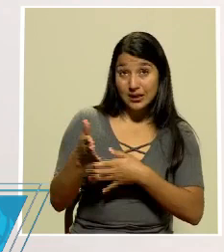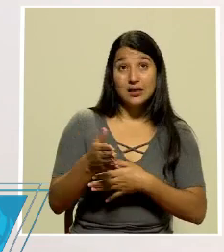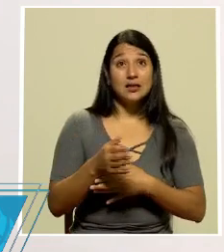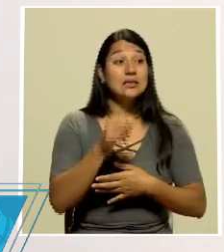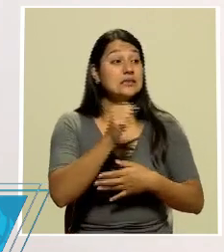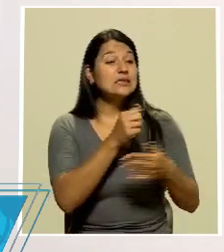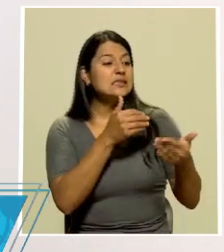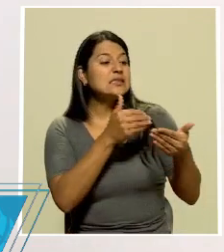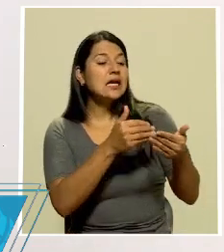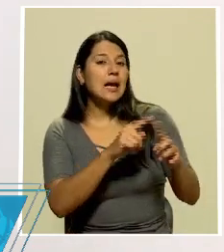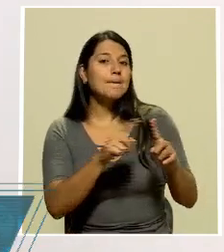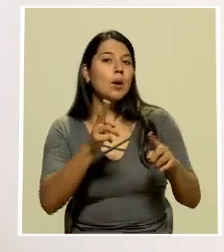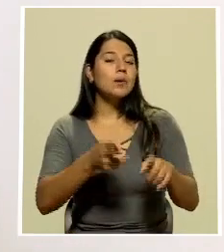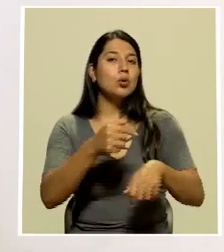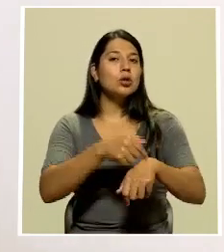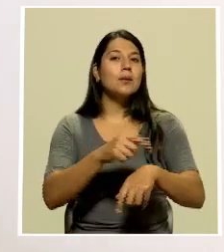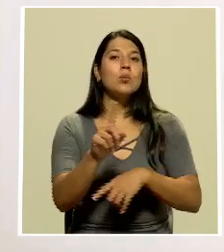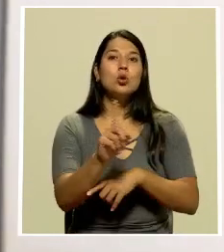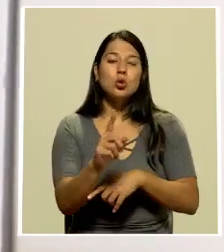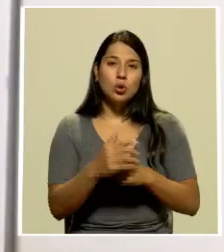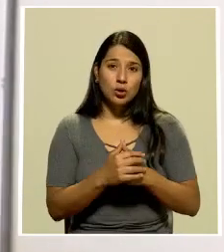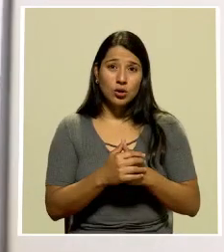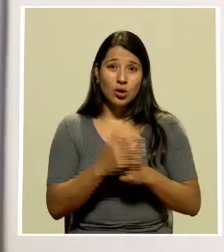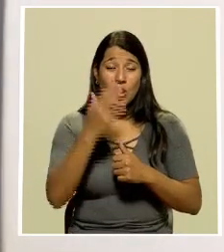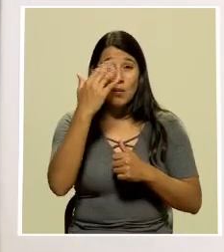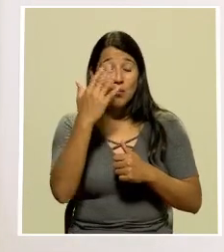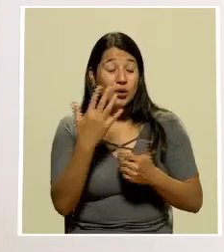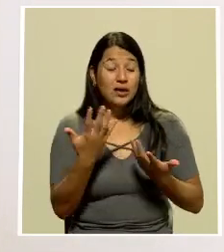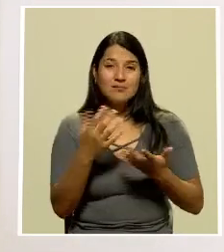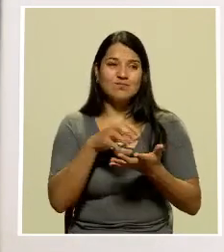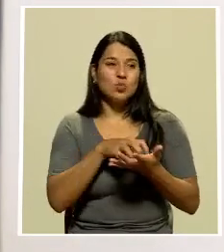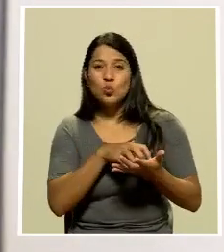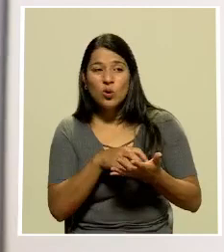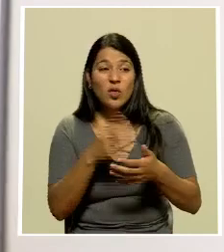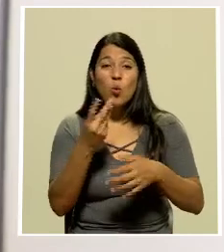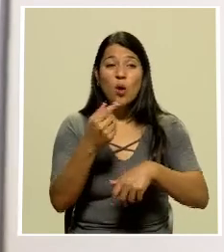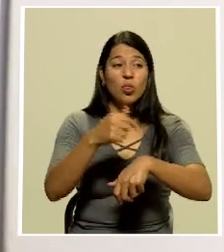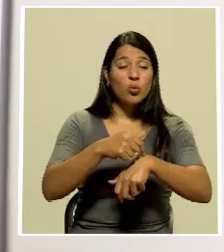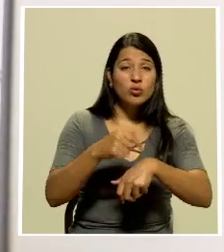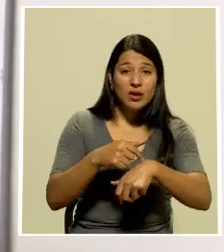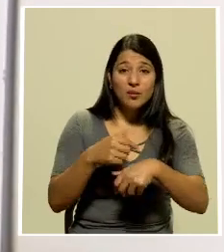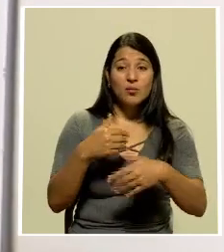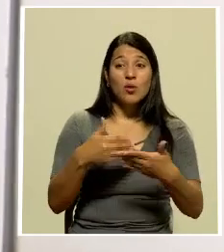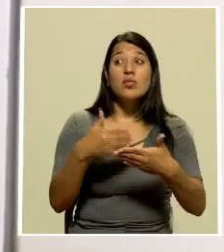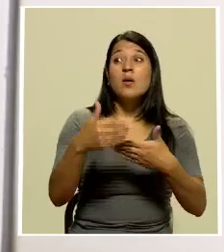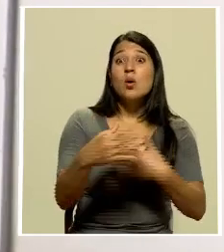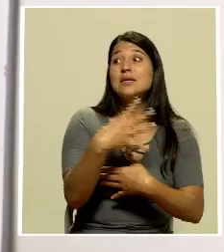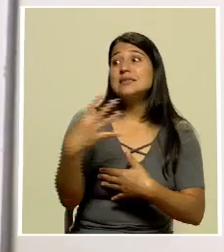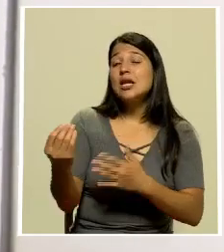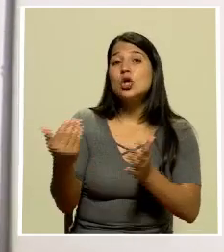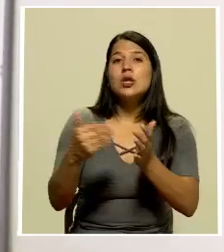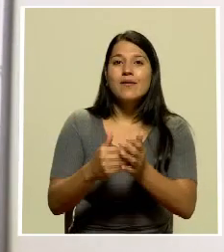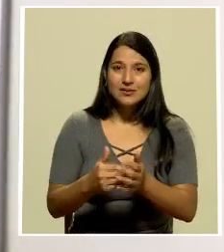Estamos cerca y a la vez no, porque es una travesía de salir ahí y esa incertidumbre que le apedrean los camiones a uno. Viene no puede parar a